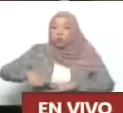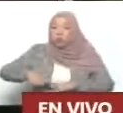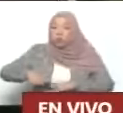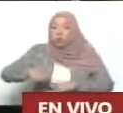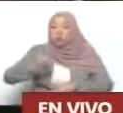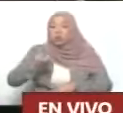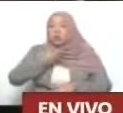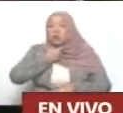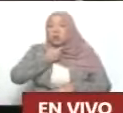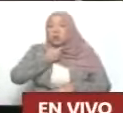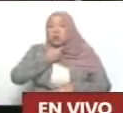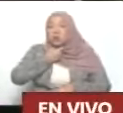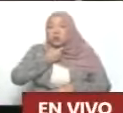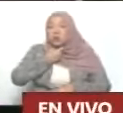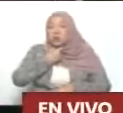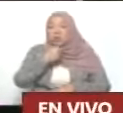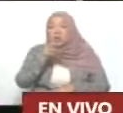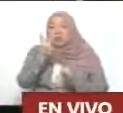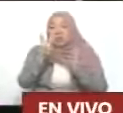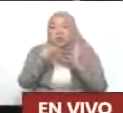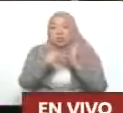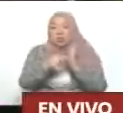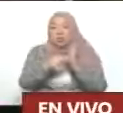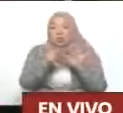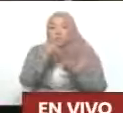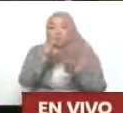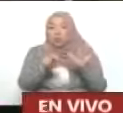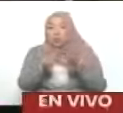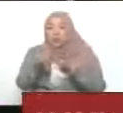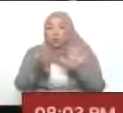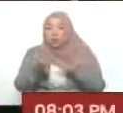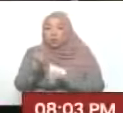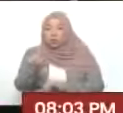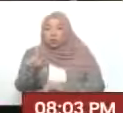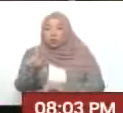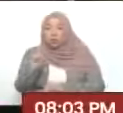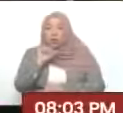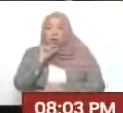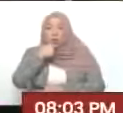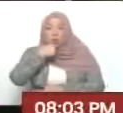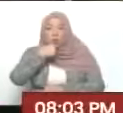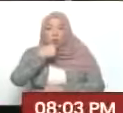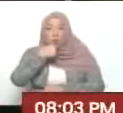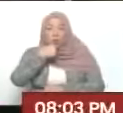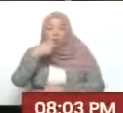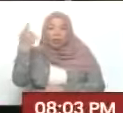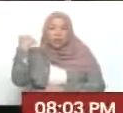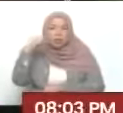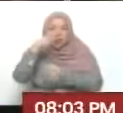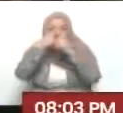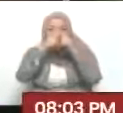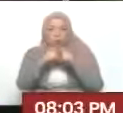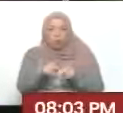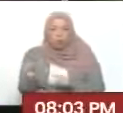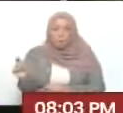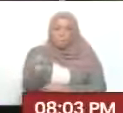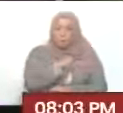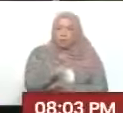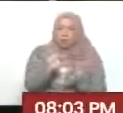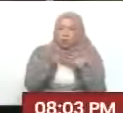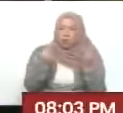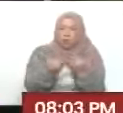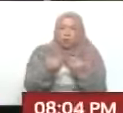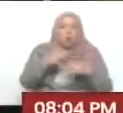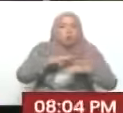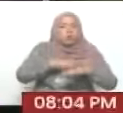asfixiándose en la residencia. 7.291. Pero no solamente eso, sino que hace unos meses se le ha preguntado, porque las familias están